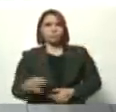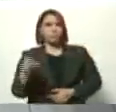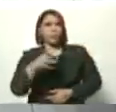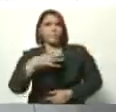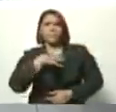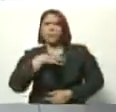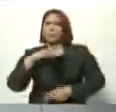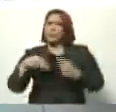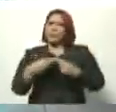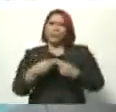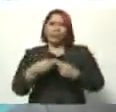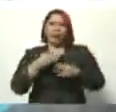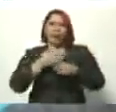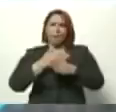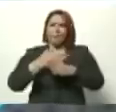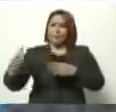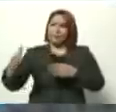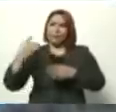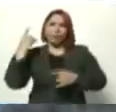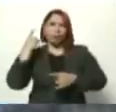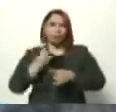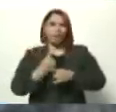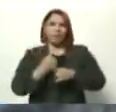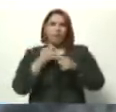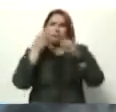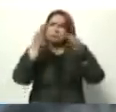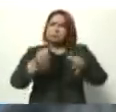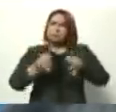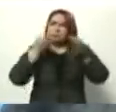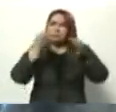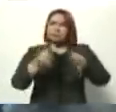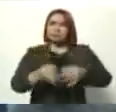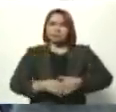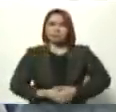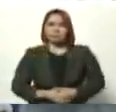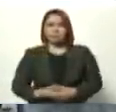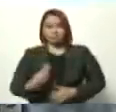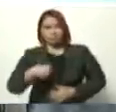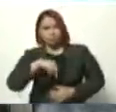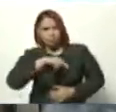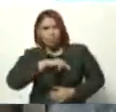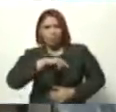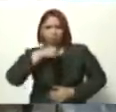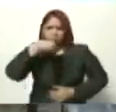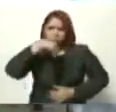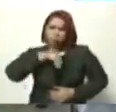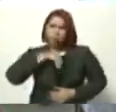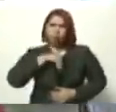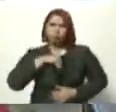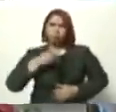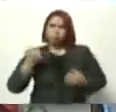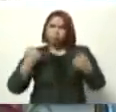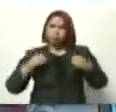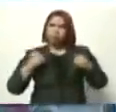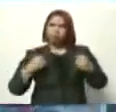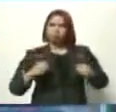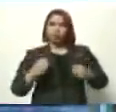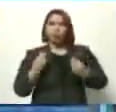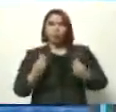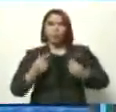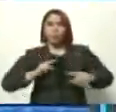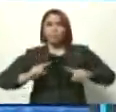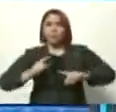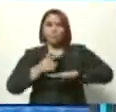nunca apartarnos y debe estar permanentemente en nuestro ejercicio como gobernantes, en